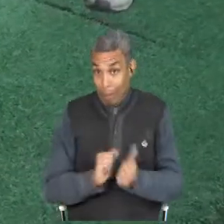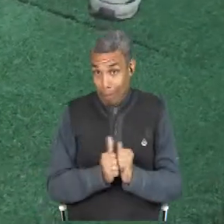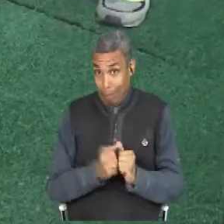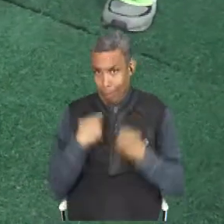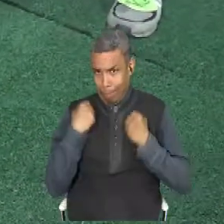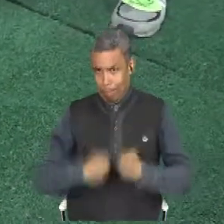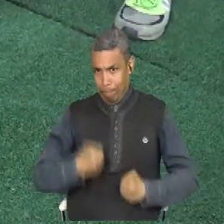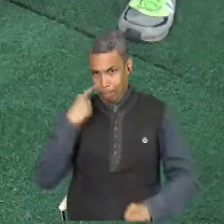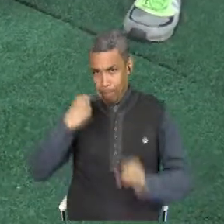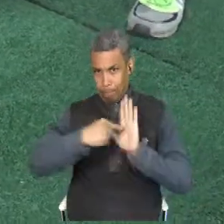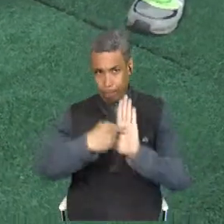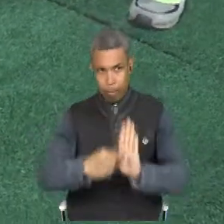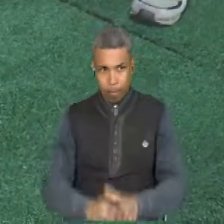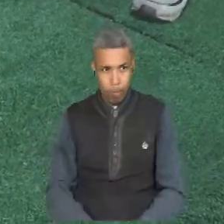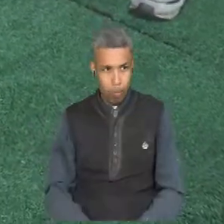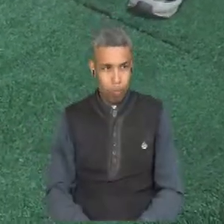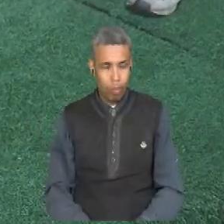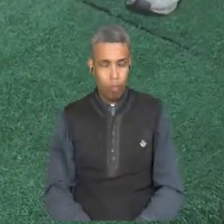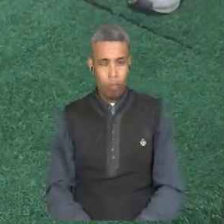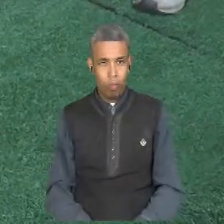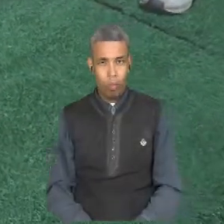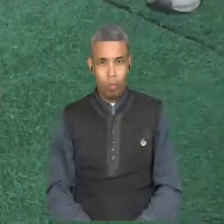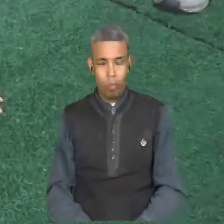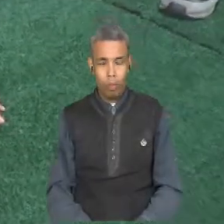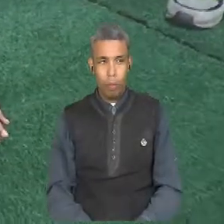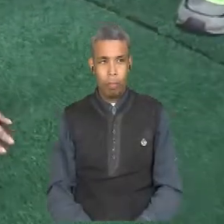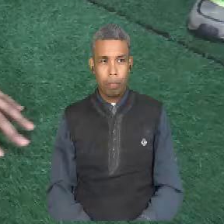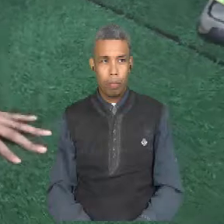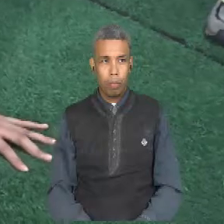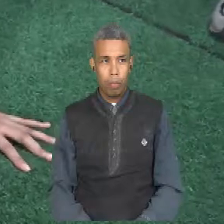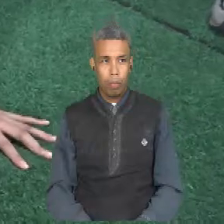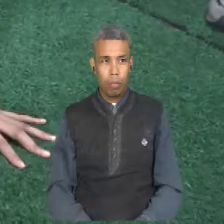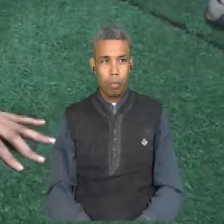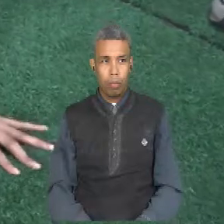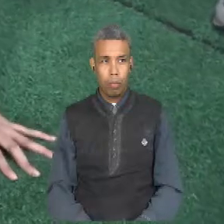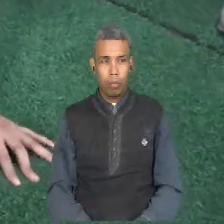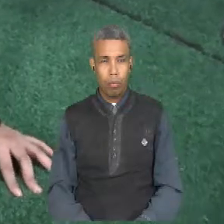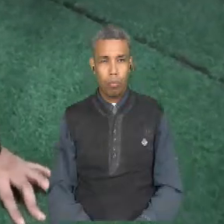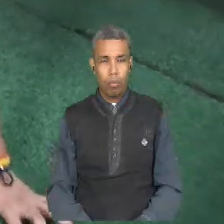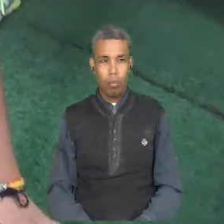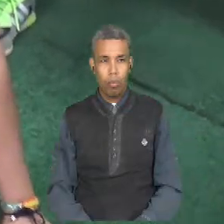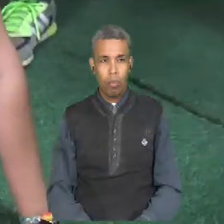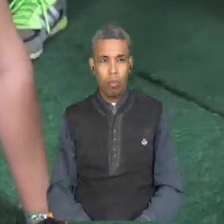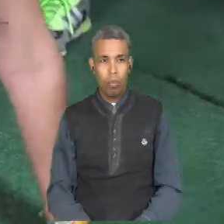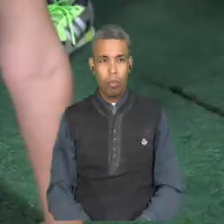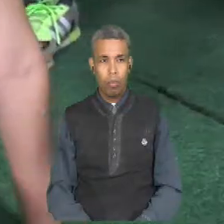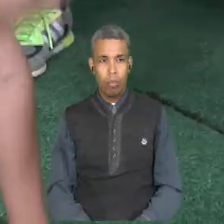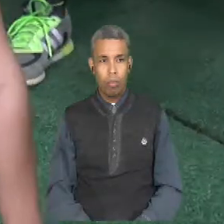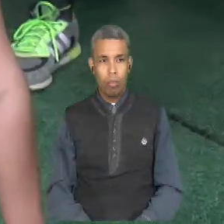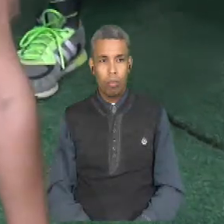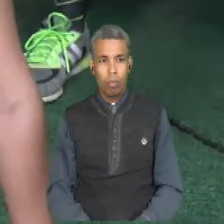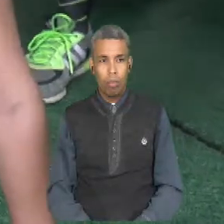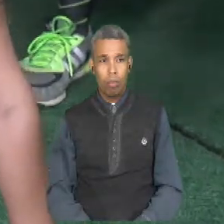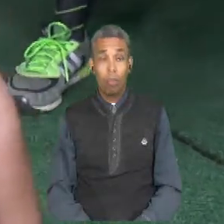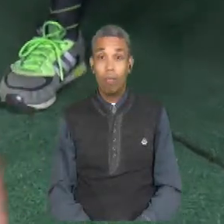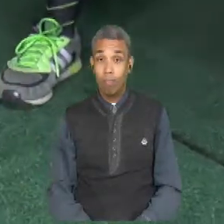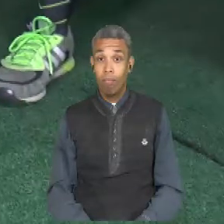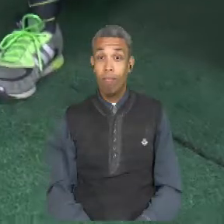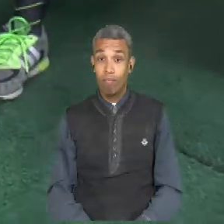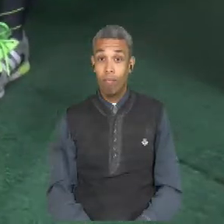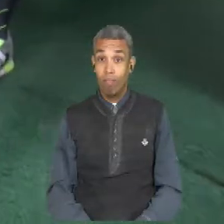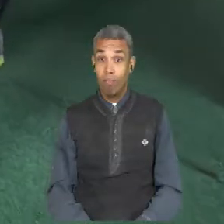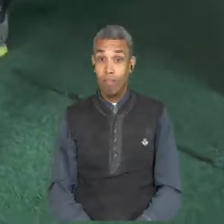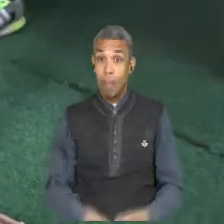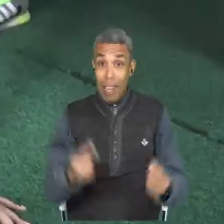bien. La cadera en línea con la espalda. Y vamos a empezar a tocando los hombros en movimiento cruzado, ¿listo? Eso, ahora más rápido.